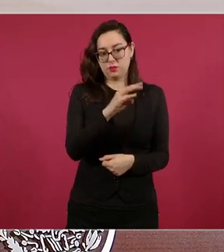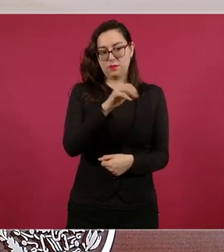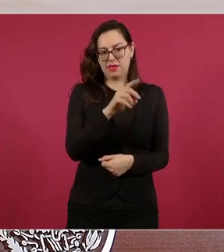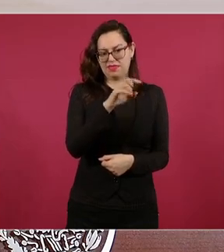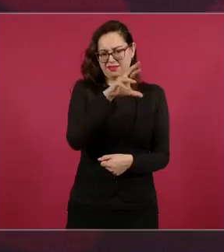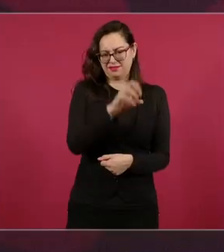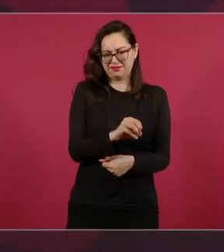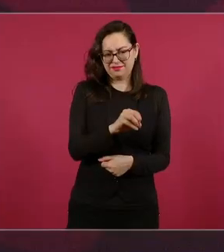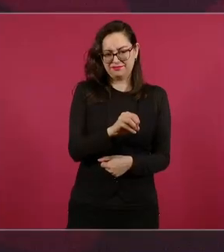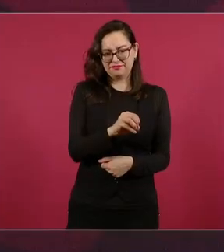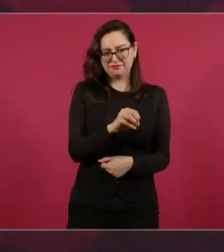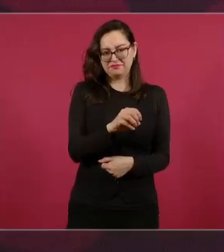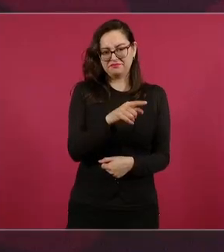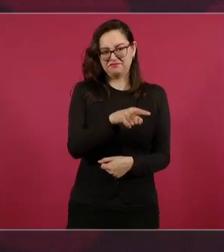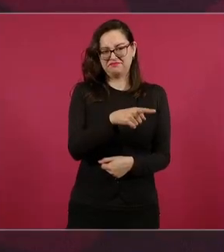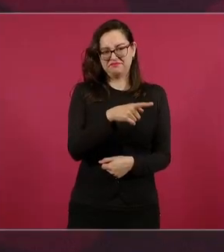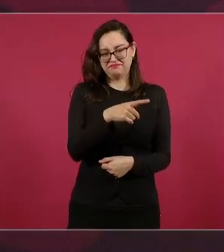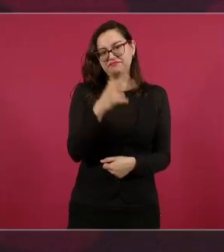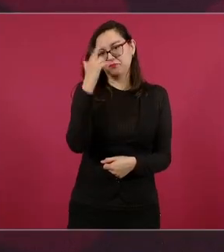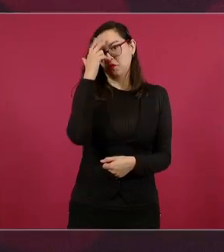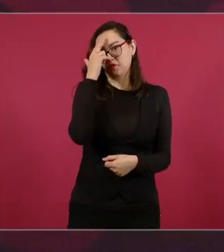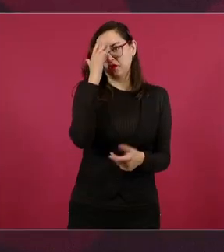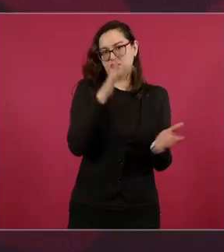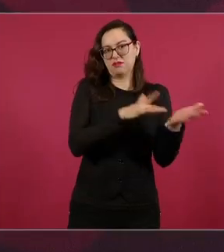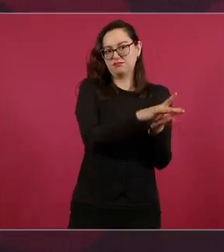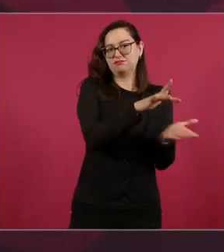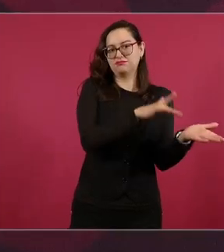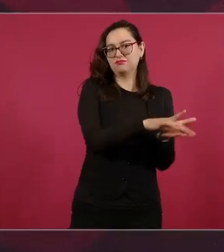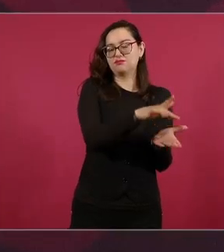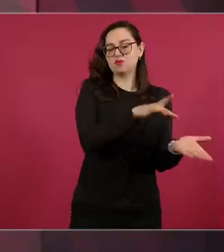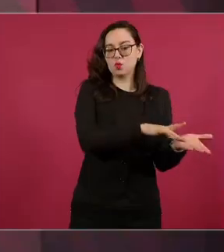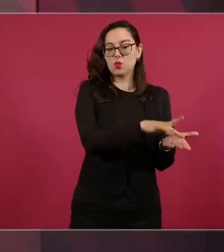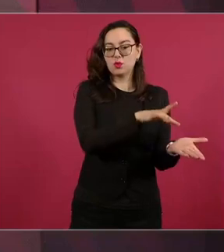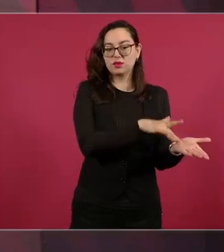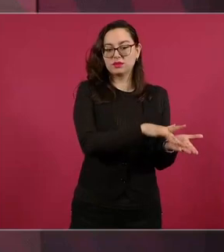que era porfirista, su abuelo,